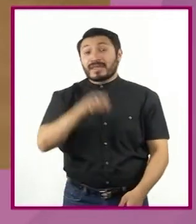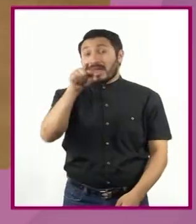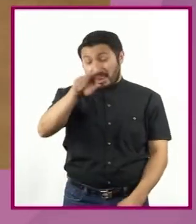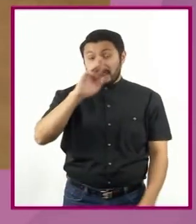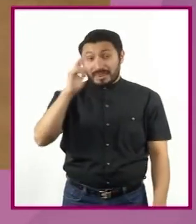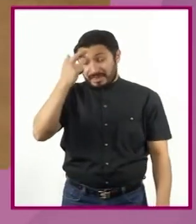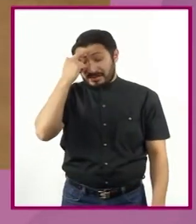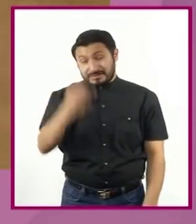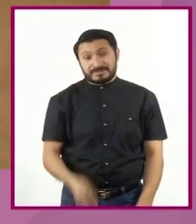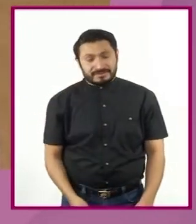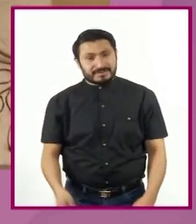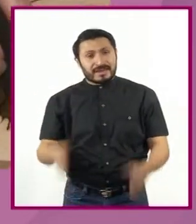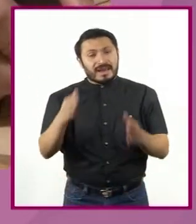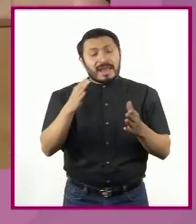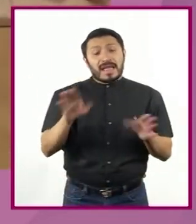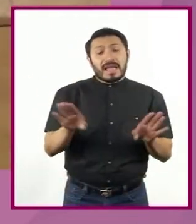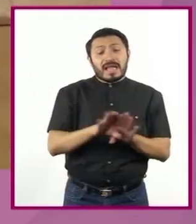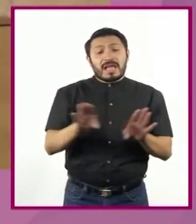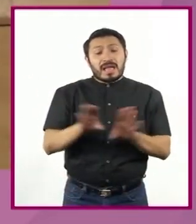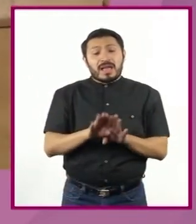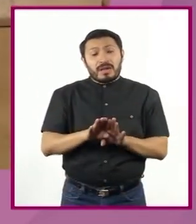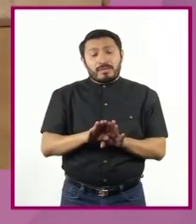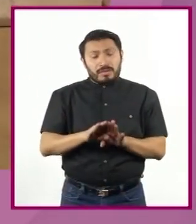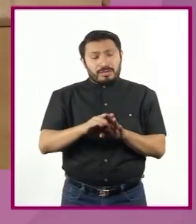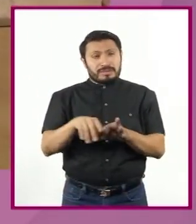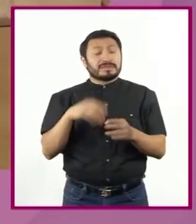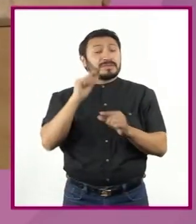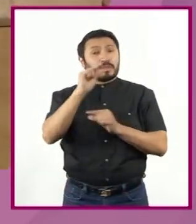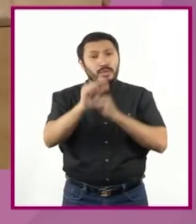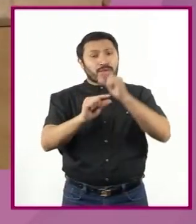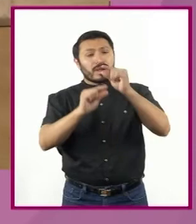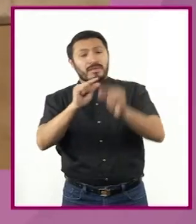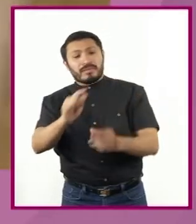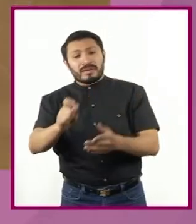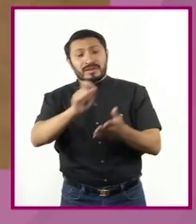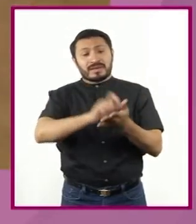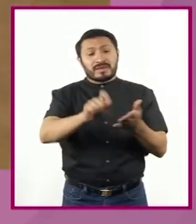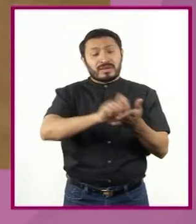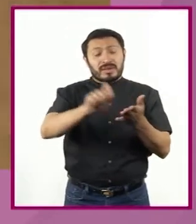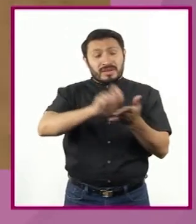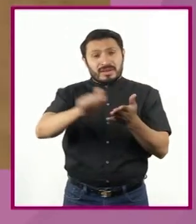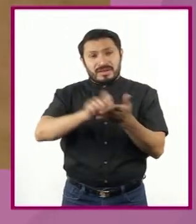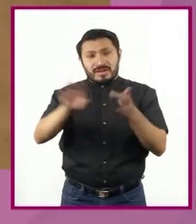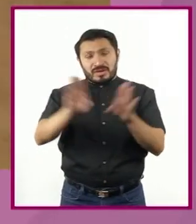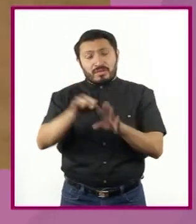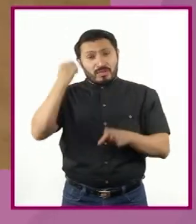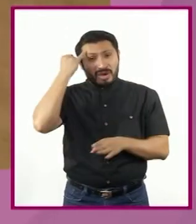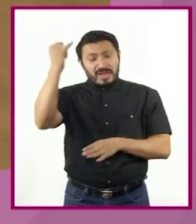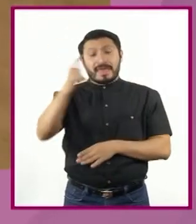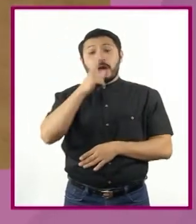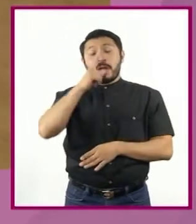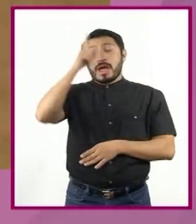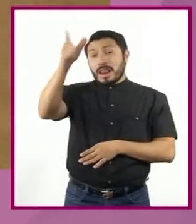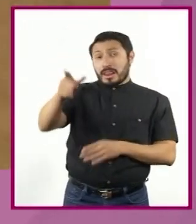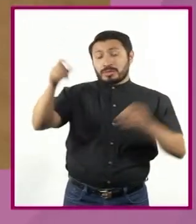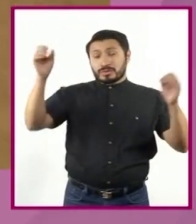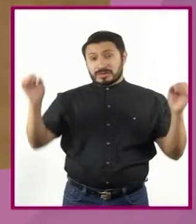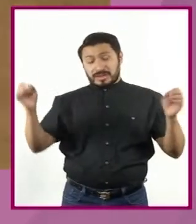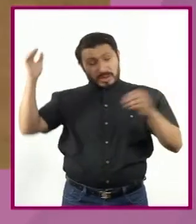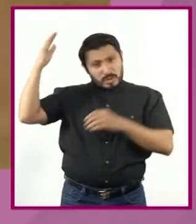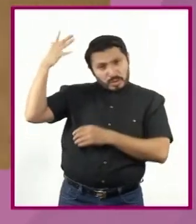Recuerda dejar espacios sin pirograbar. Eso dará la idea de luz y sombras en nuestro